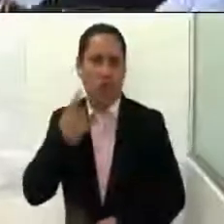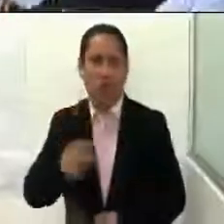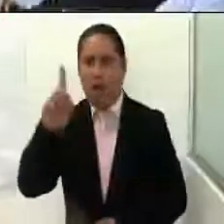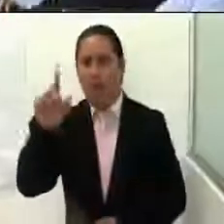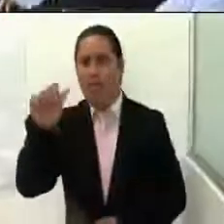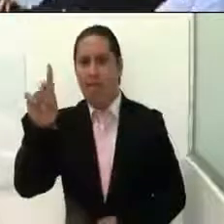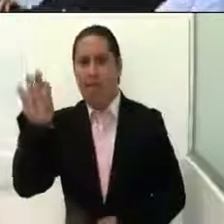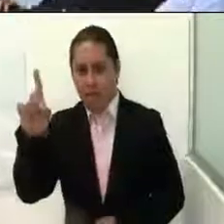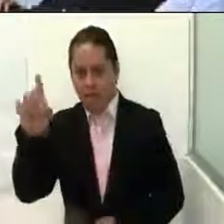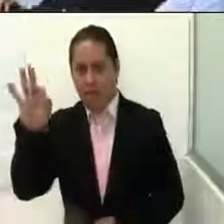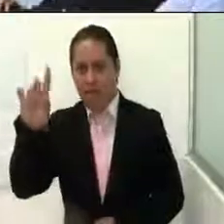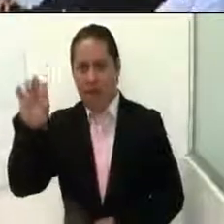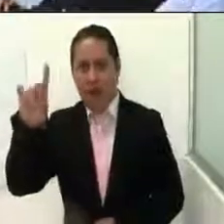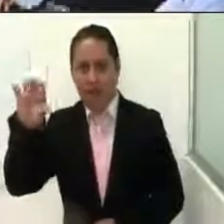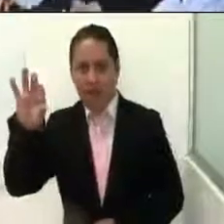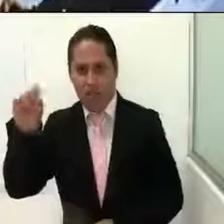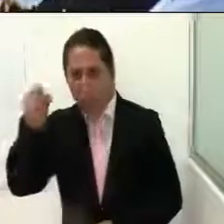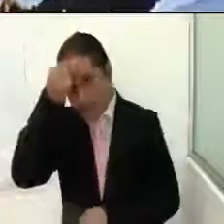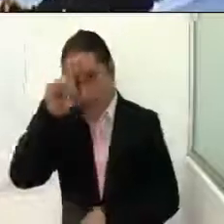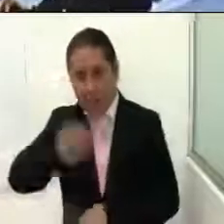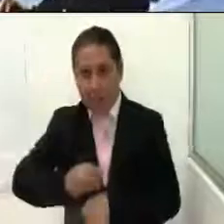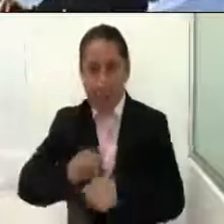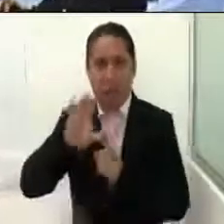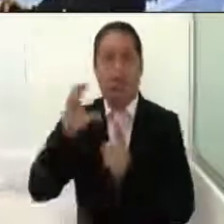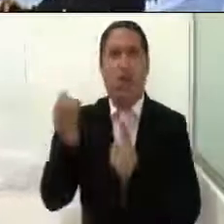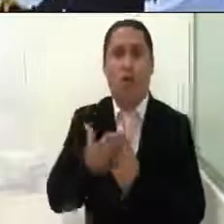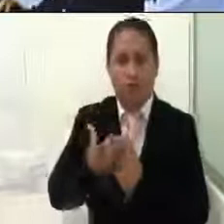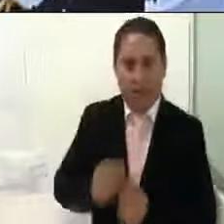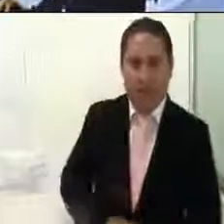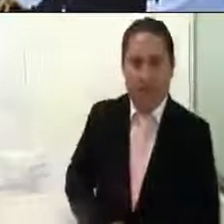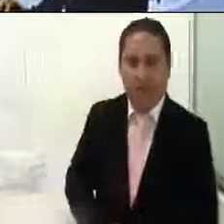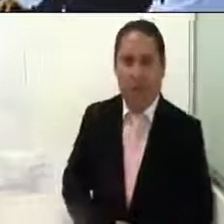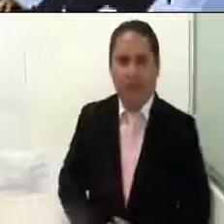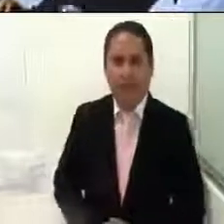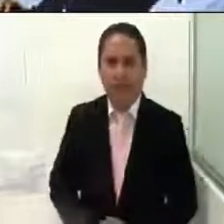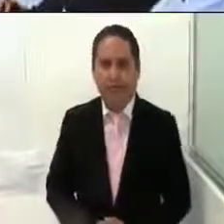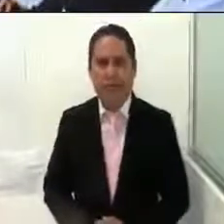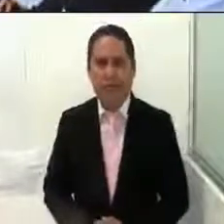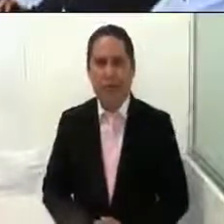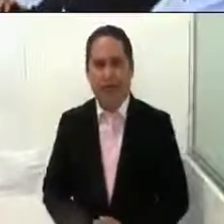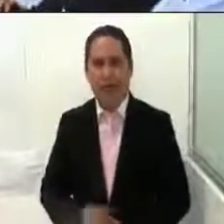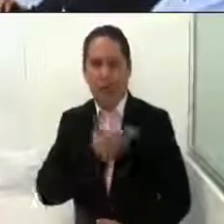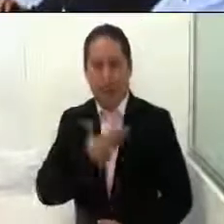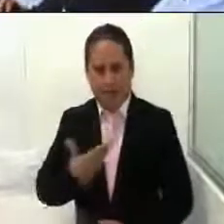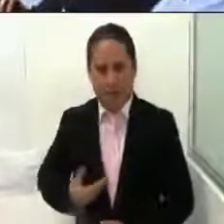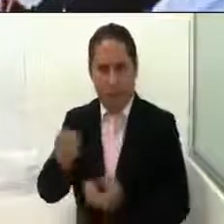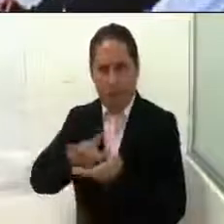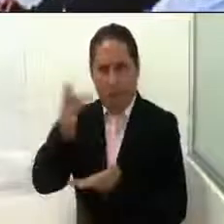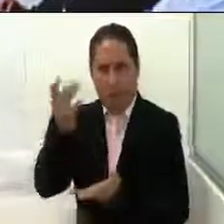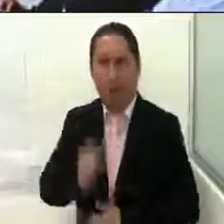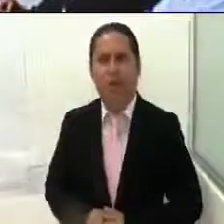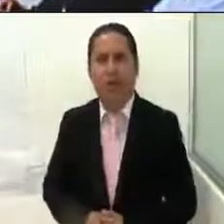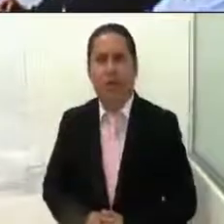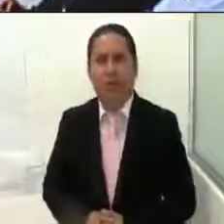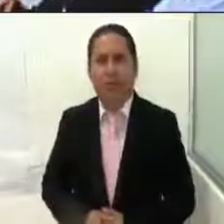reges rivera secretario de esta comisión los sugerencias señor presidente señor consejero